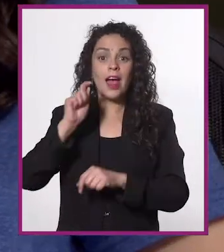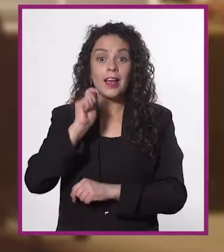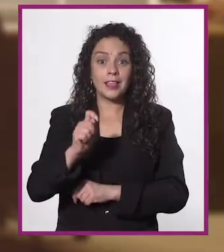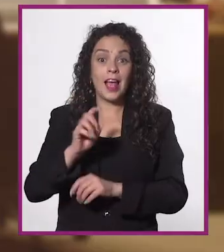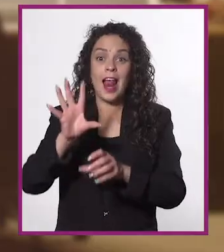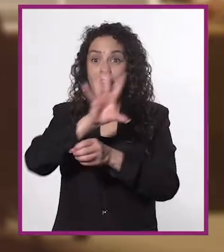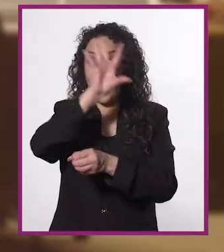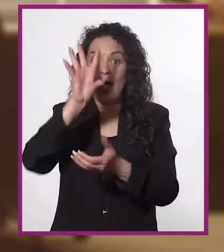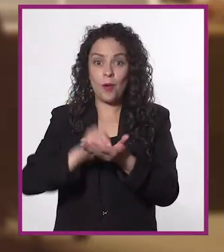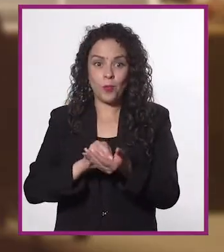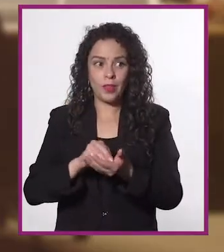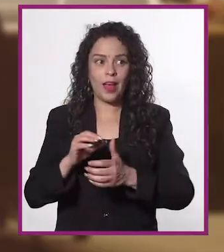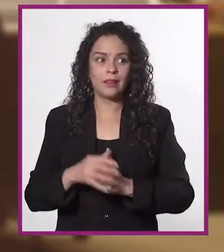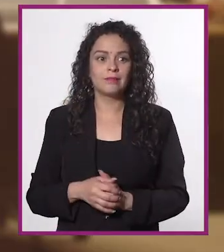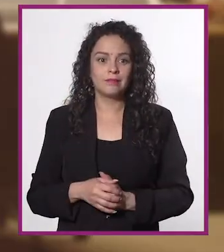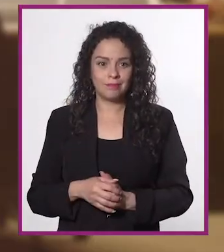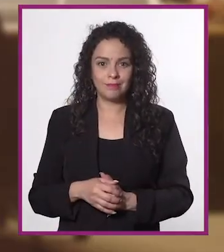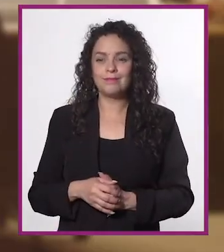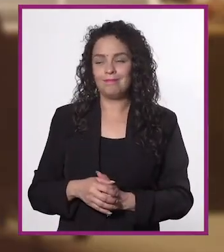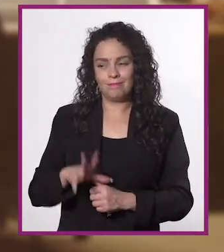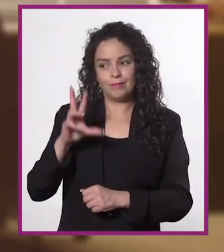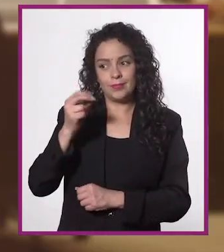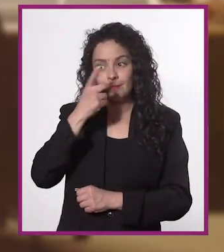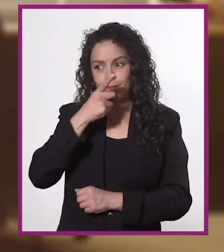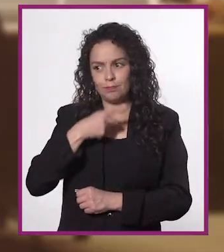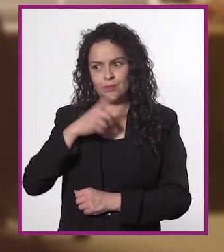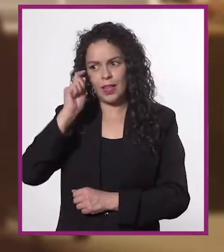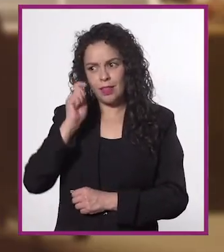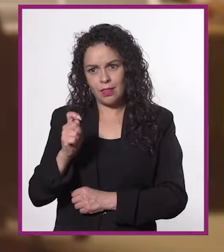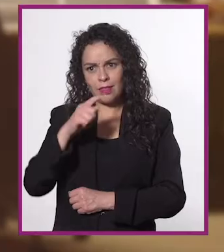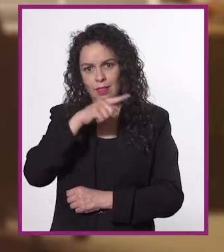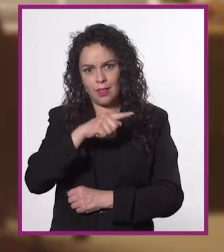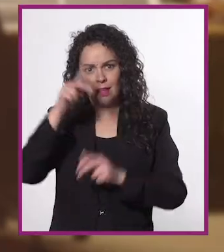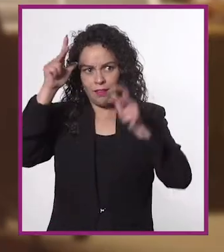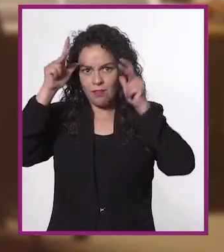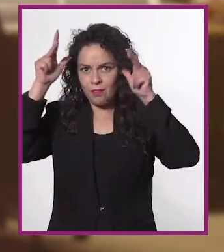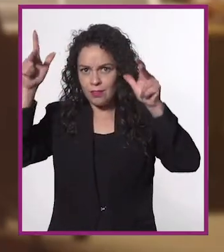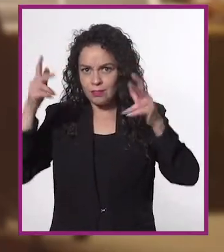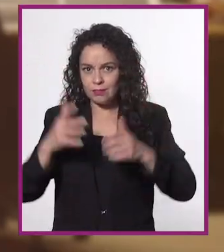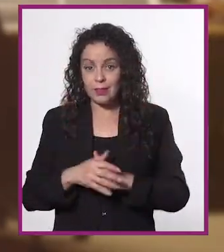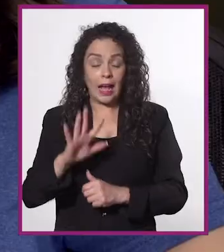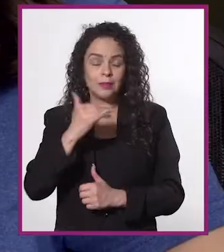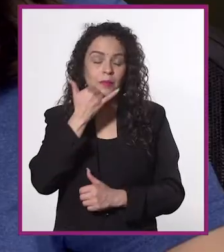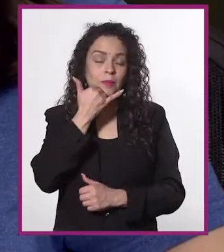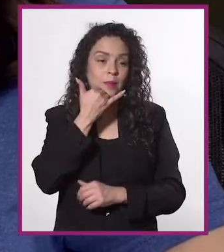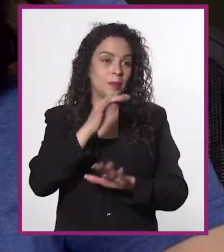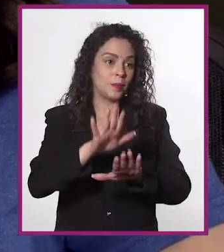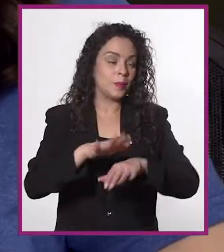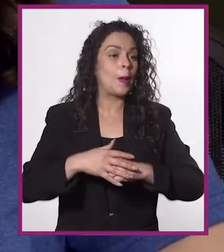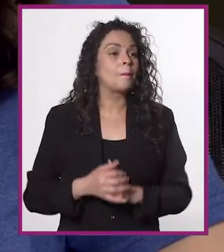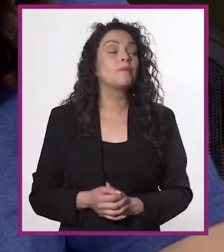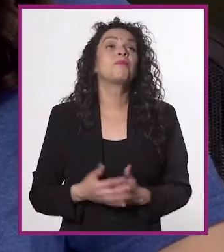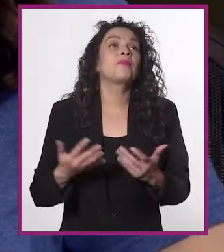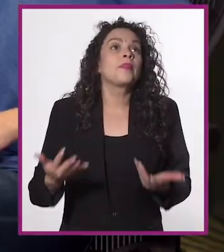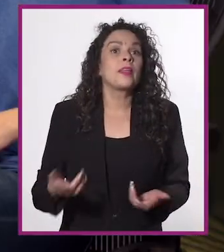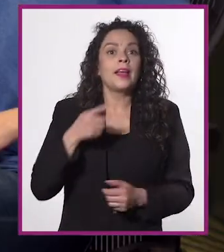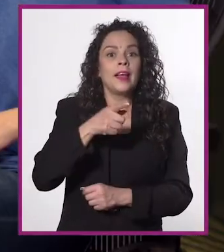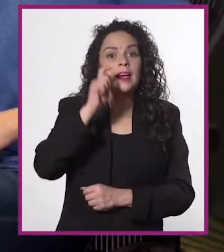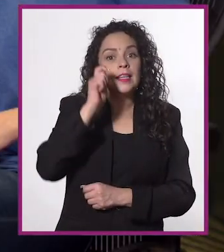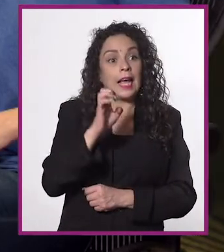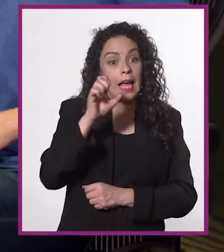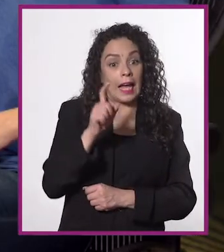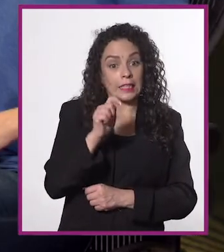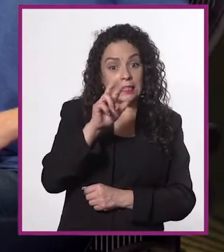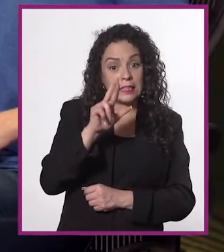boda. Y que no me digan en la esquina, el venado, el venado. Ay, perdón. Muy